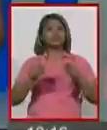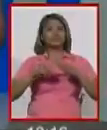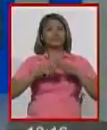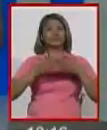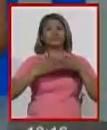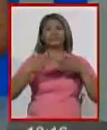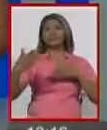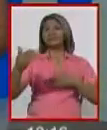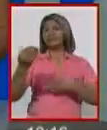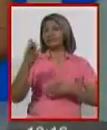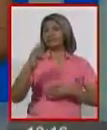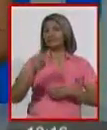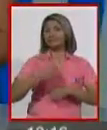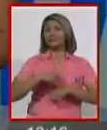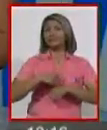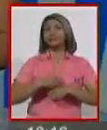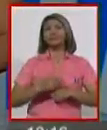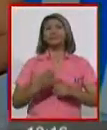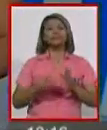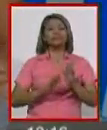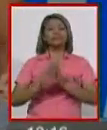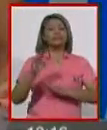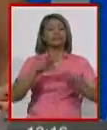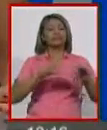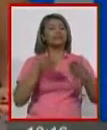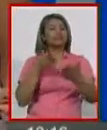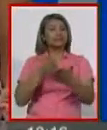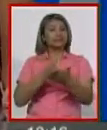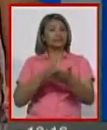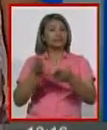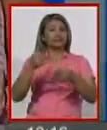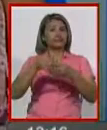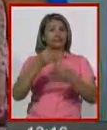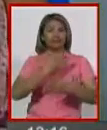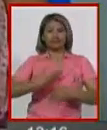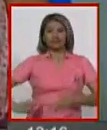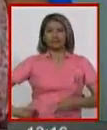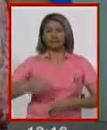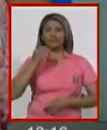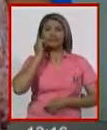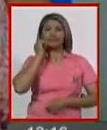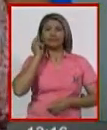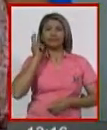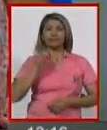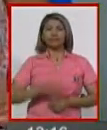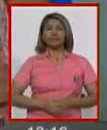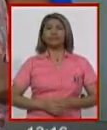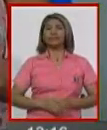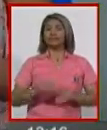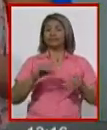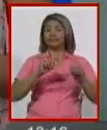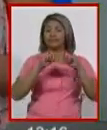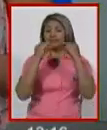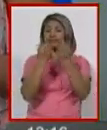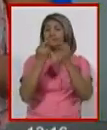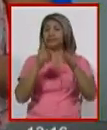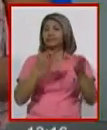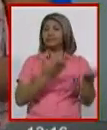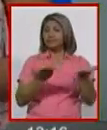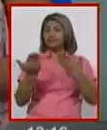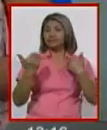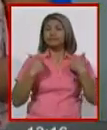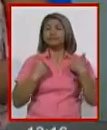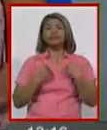Hoy, a partir de las 16 horas, se llevarán adelante actividades en contra de la repostulación del presidente Evo Morales. Activistas van a